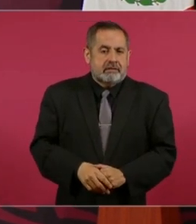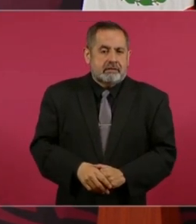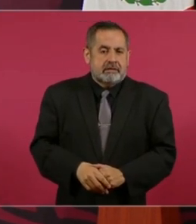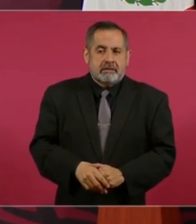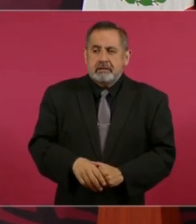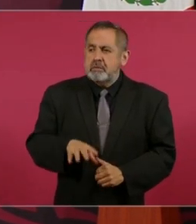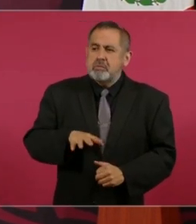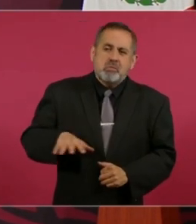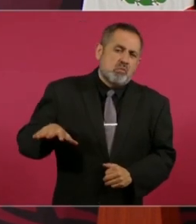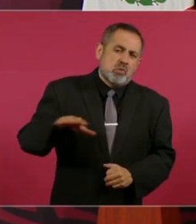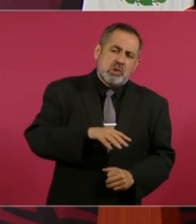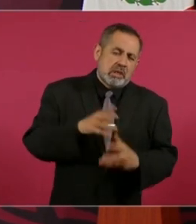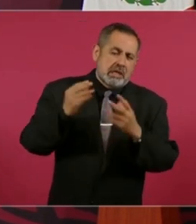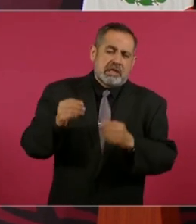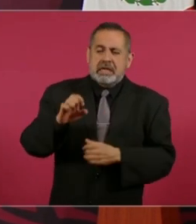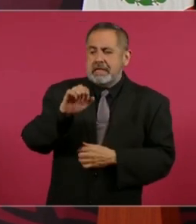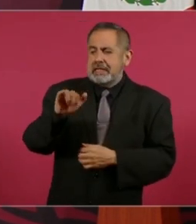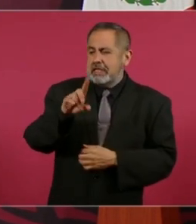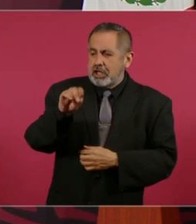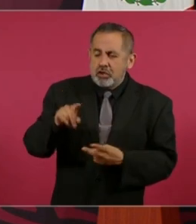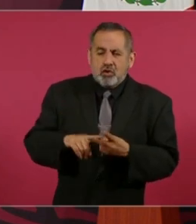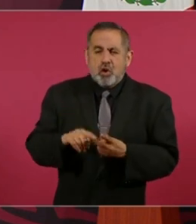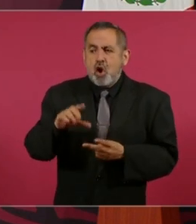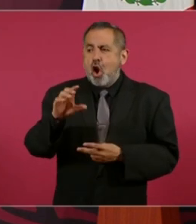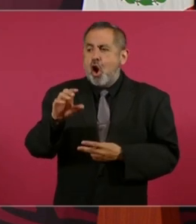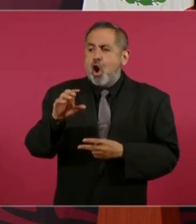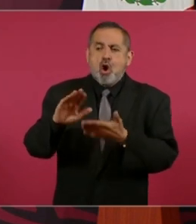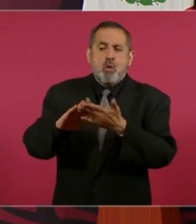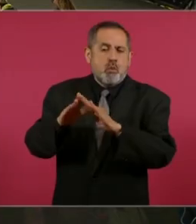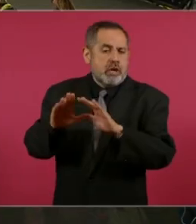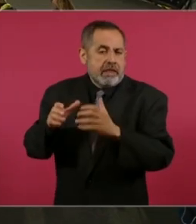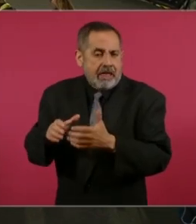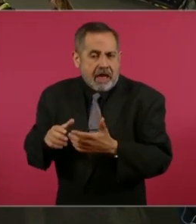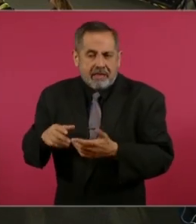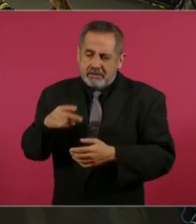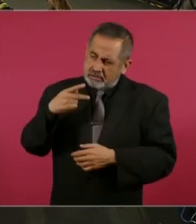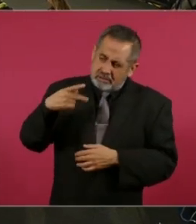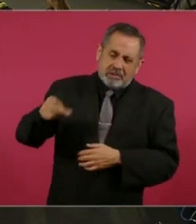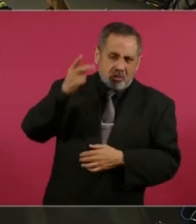son ejidos, son comunidades.